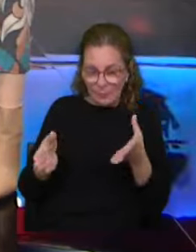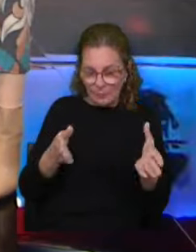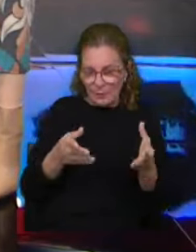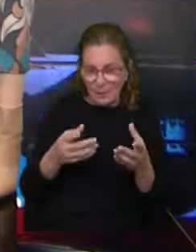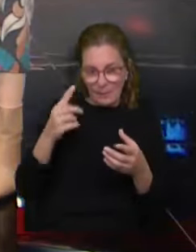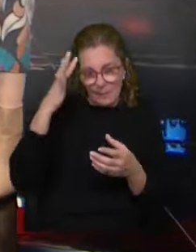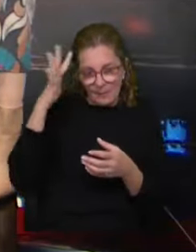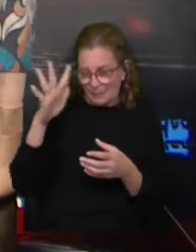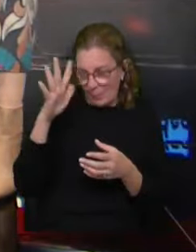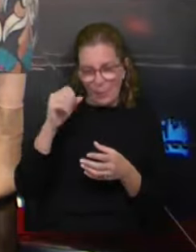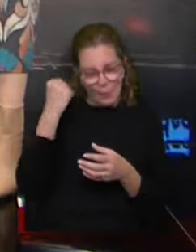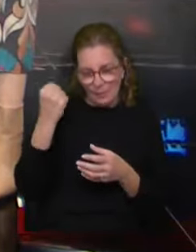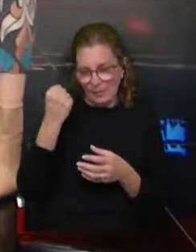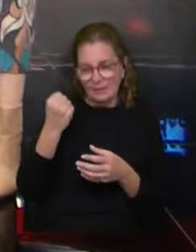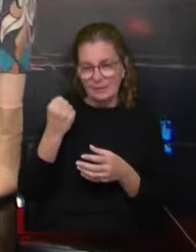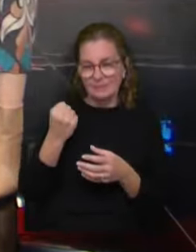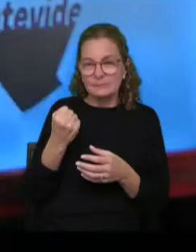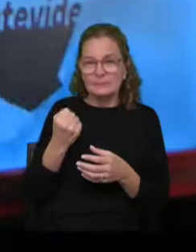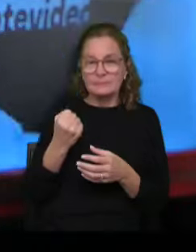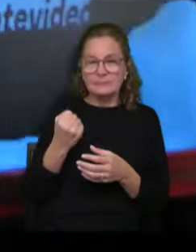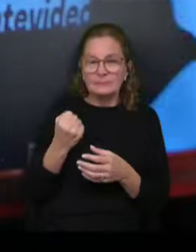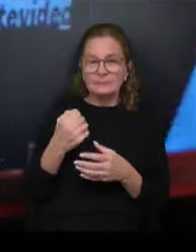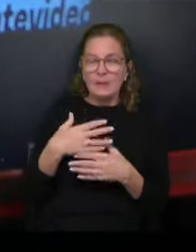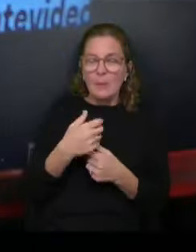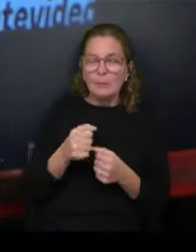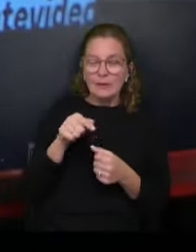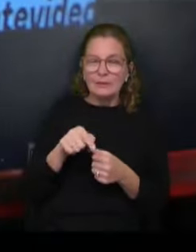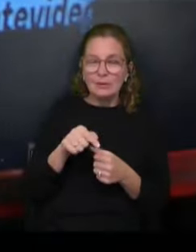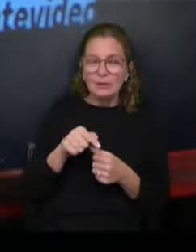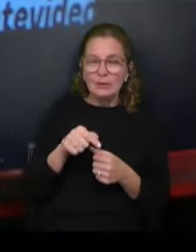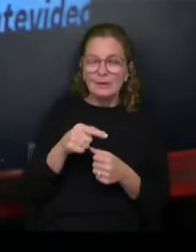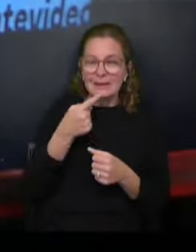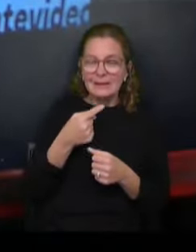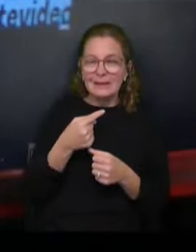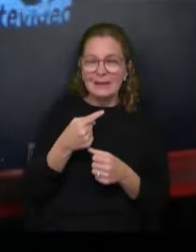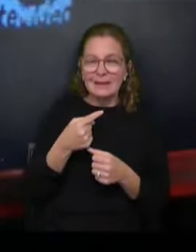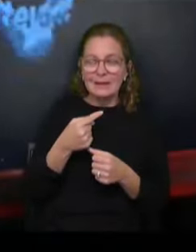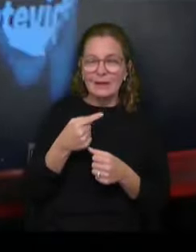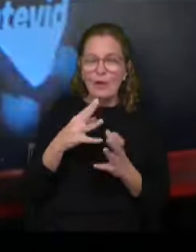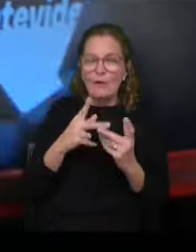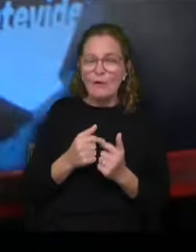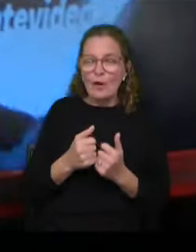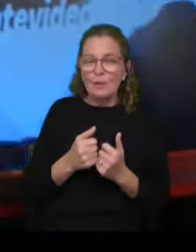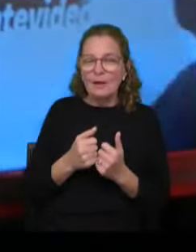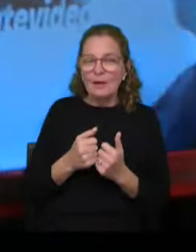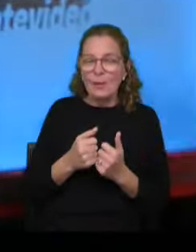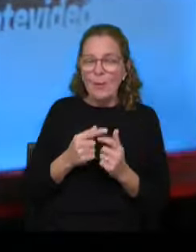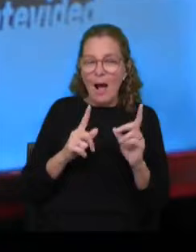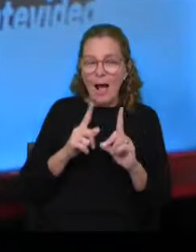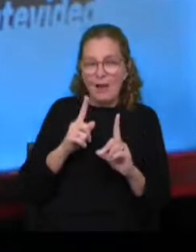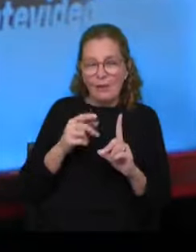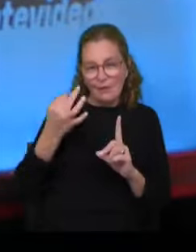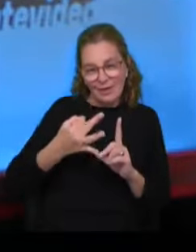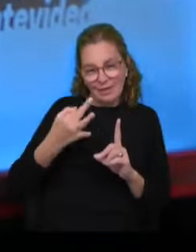mente. Está bueno. Y te aporta en esto particular que tenés en tu manera de componer, que es como un estilo